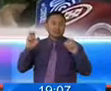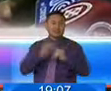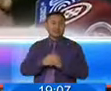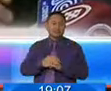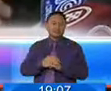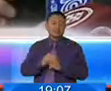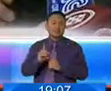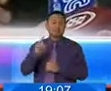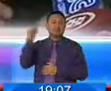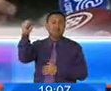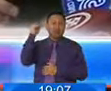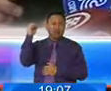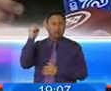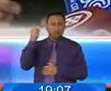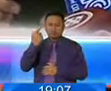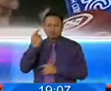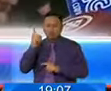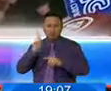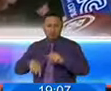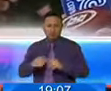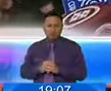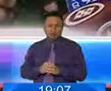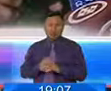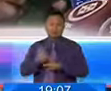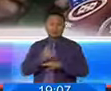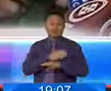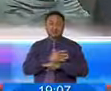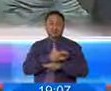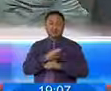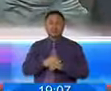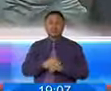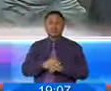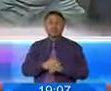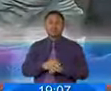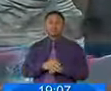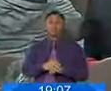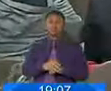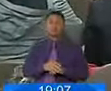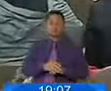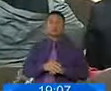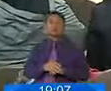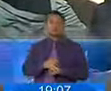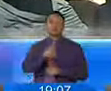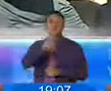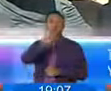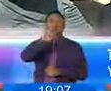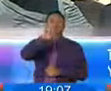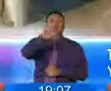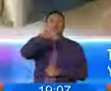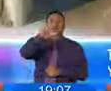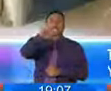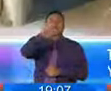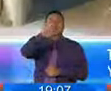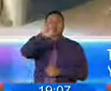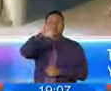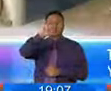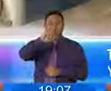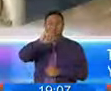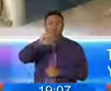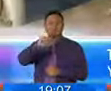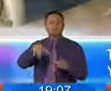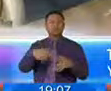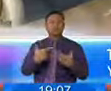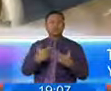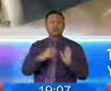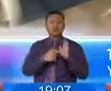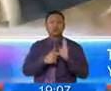punible. Hubo una criminalización clara del ejercicio. Para Villavicencio, el dictamen de la jueza y la decisión de la fiscalía marcarían